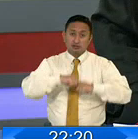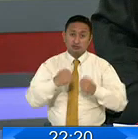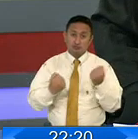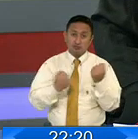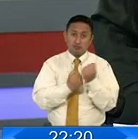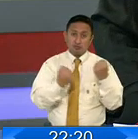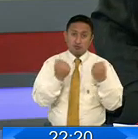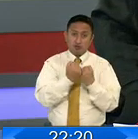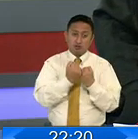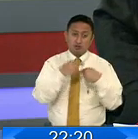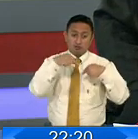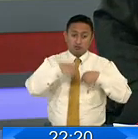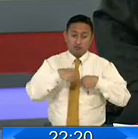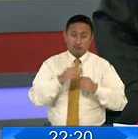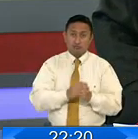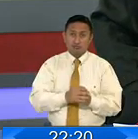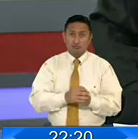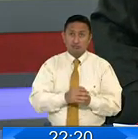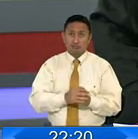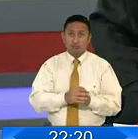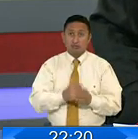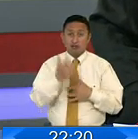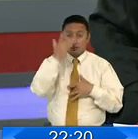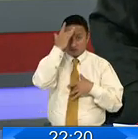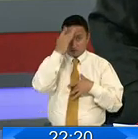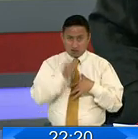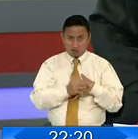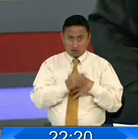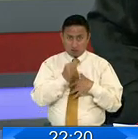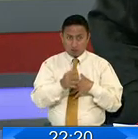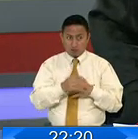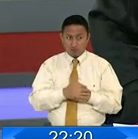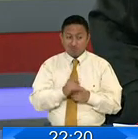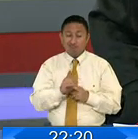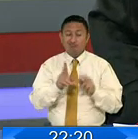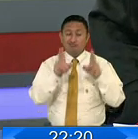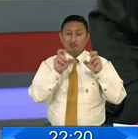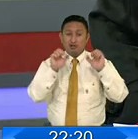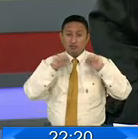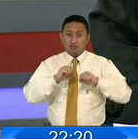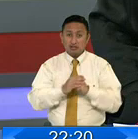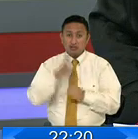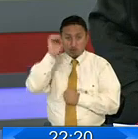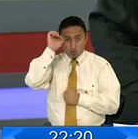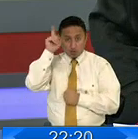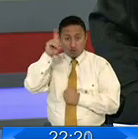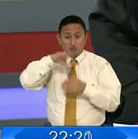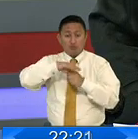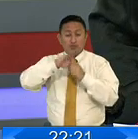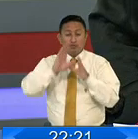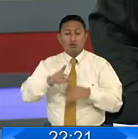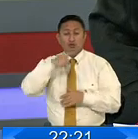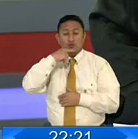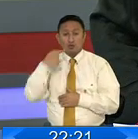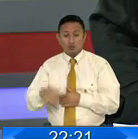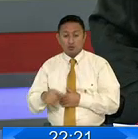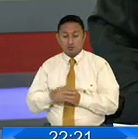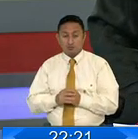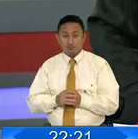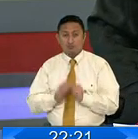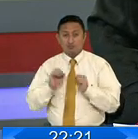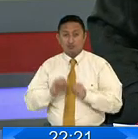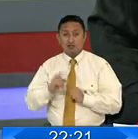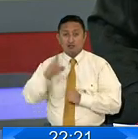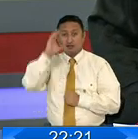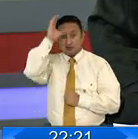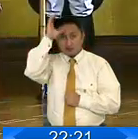cooperación para enfrentar los desafíos de la pandemia. Sobre ese tema también se pronunció el embajador de Rusia y el nuncio